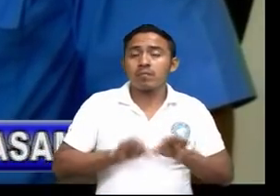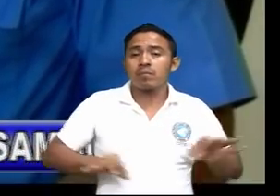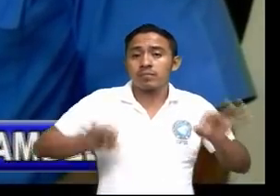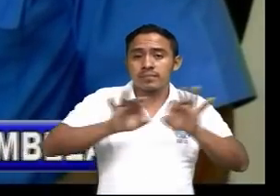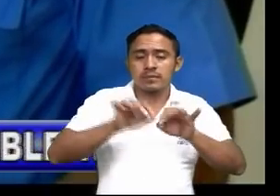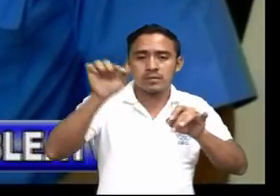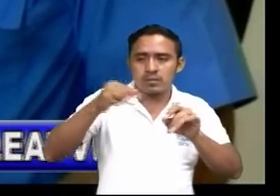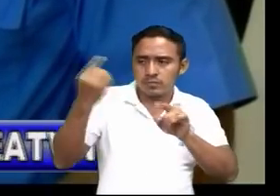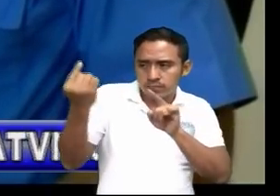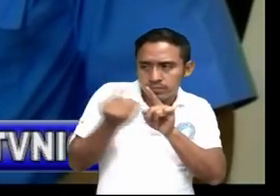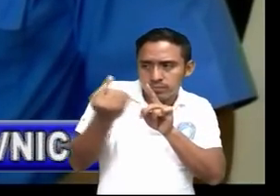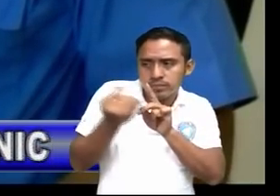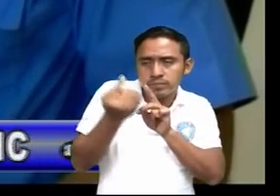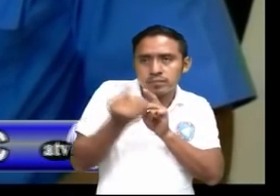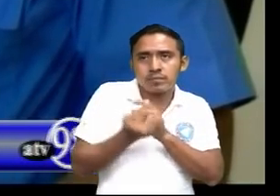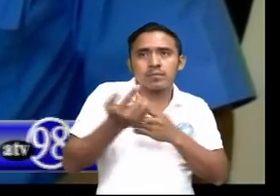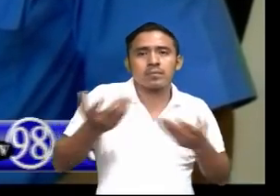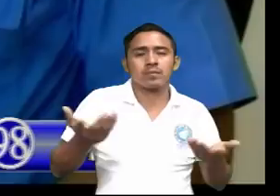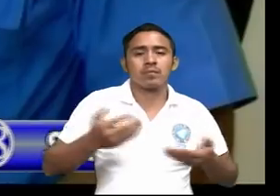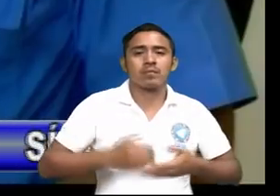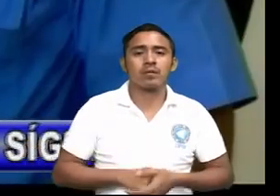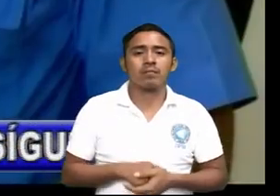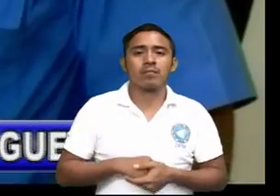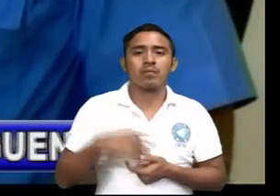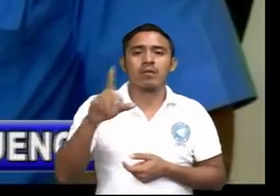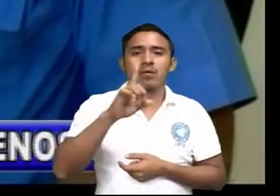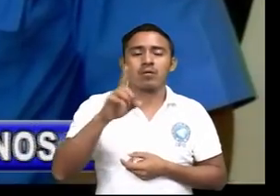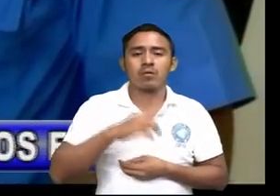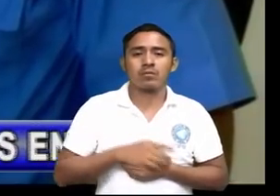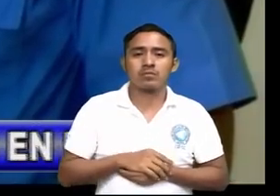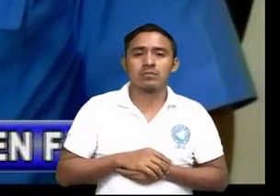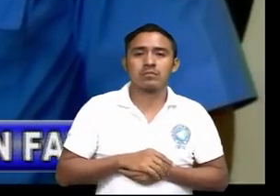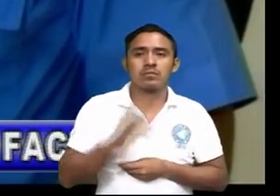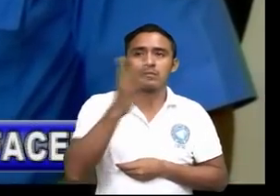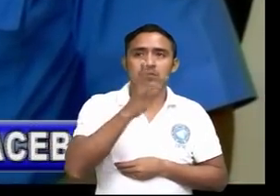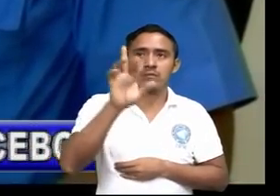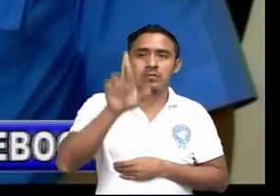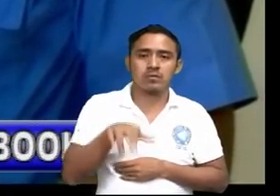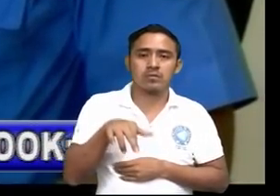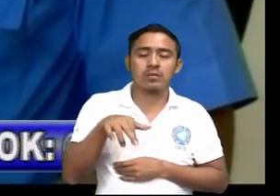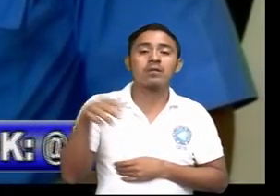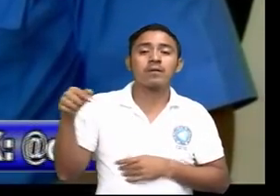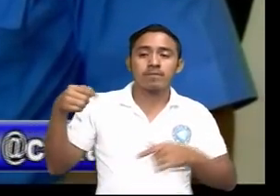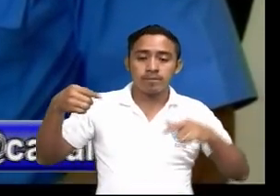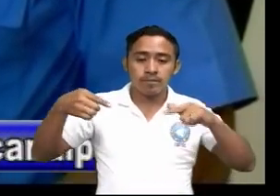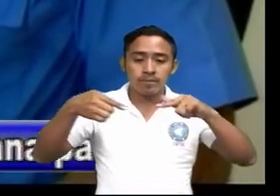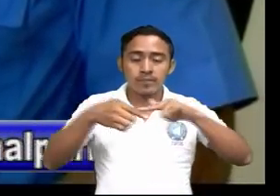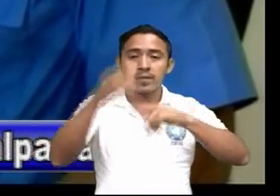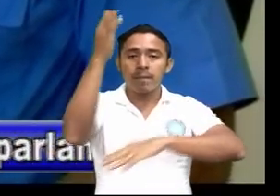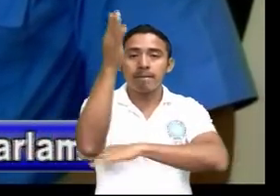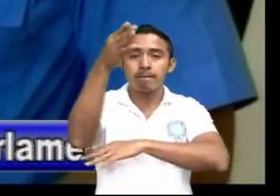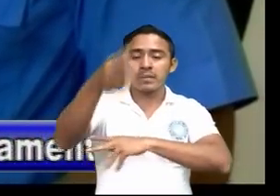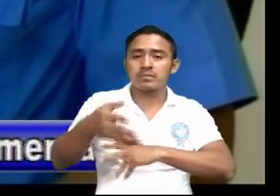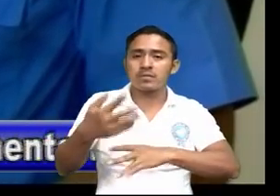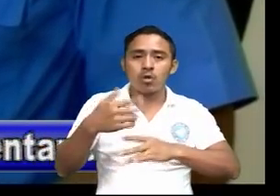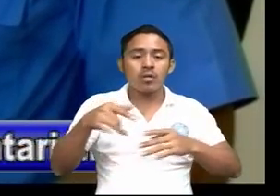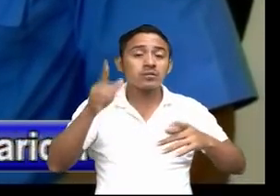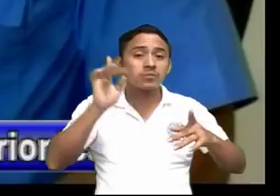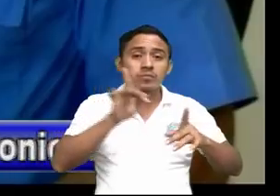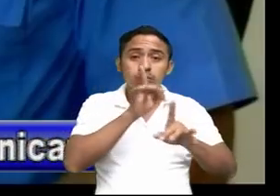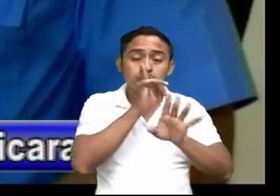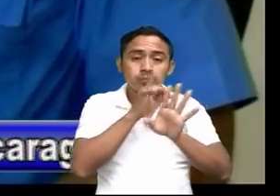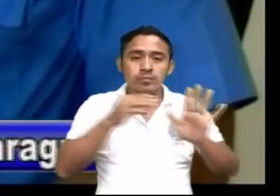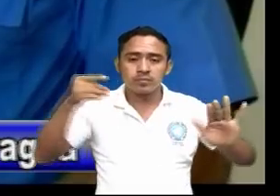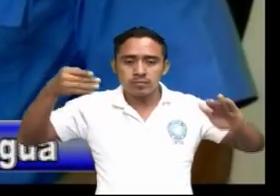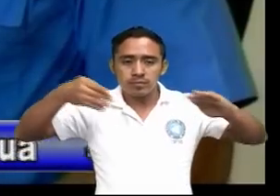quienes ingresaron de manera ilegal procedentes de la República de Costa Rica por paso fronterizo no habilitado,